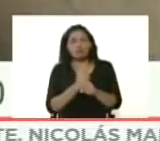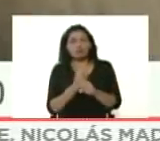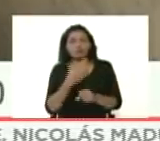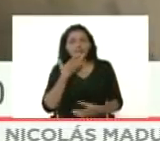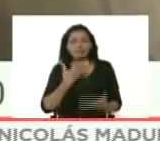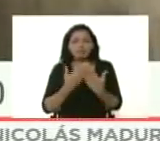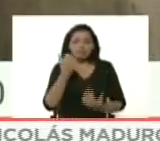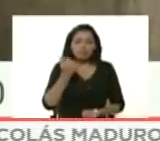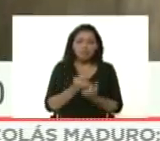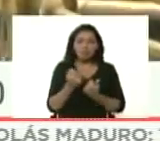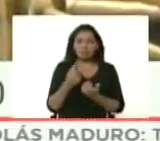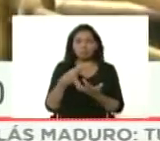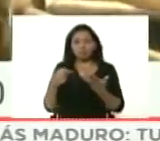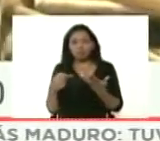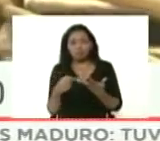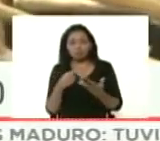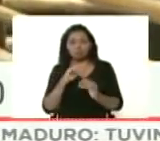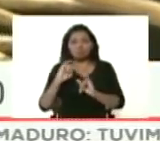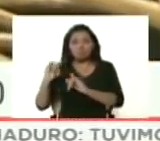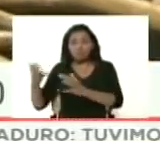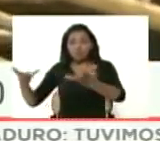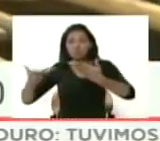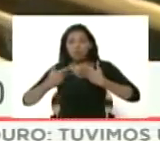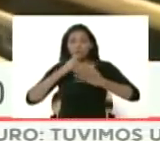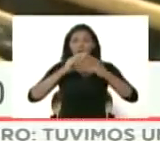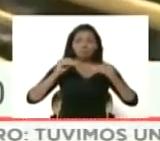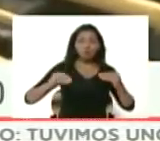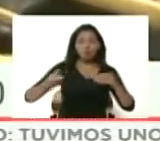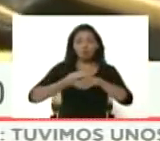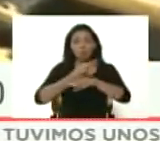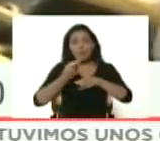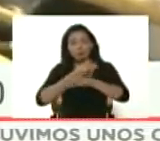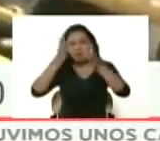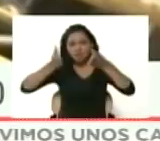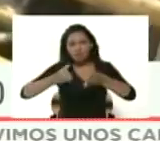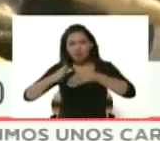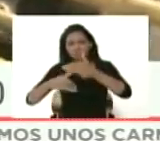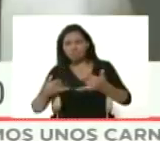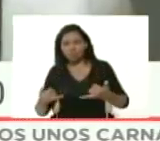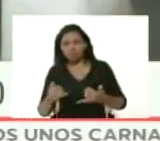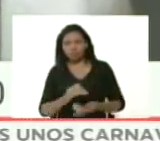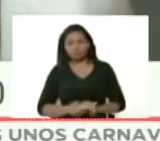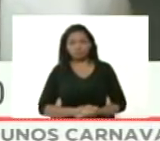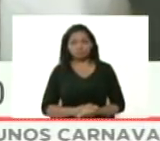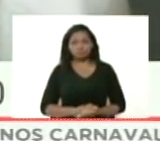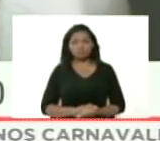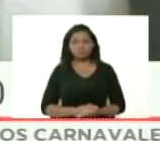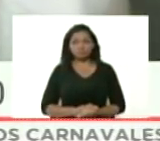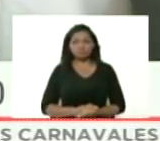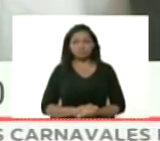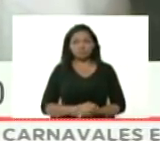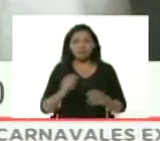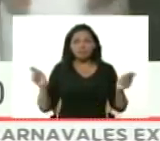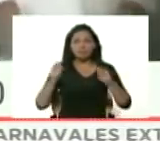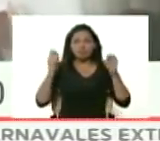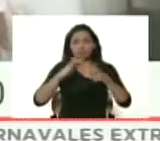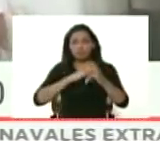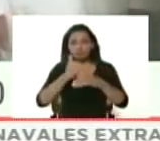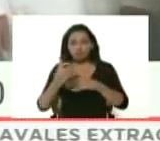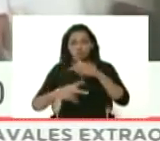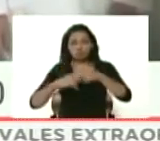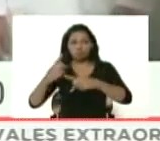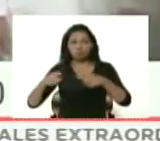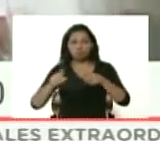apoyo con recursos que usted ha dado a todas las gobernaciones para impulsar proyectos